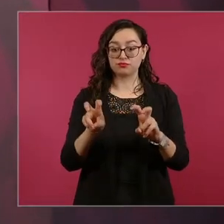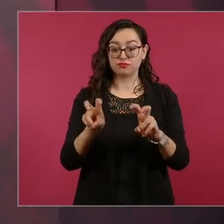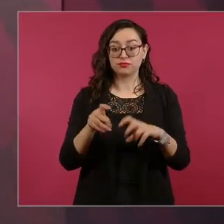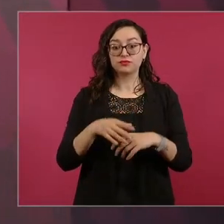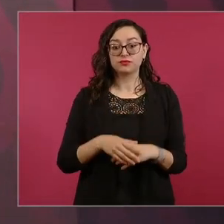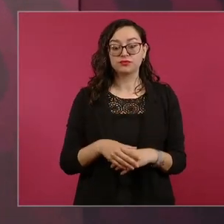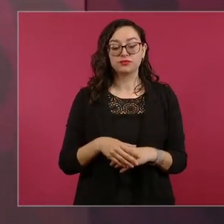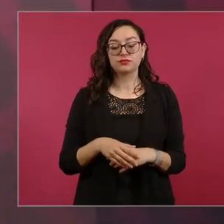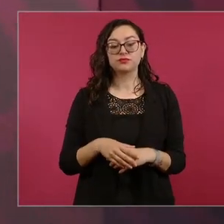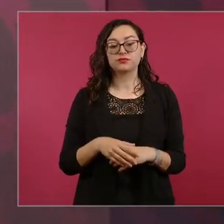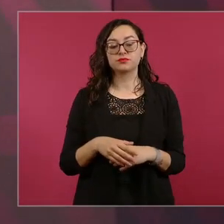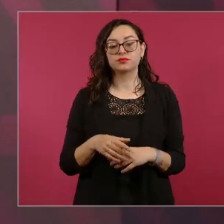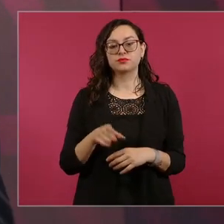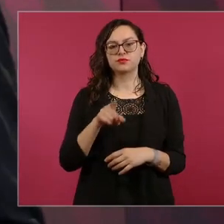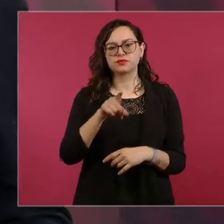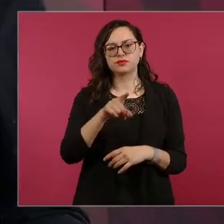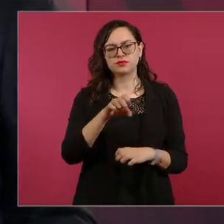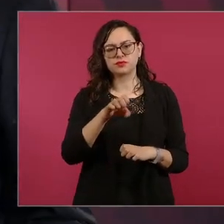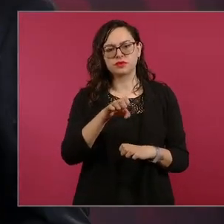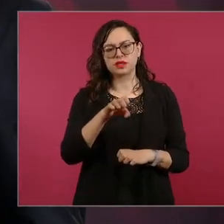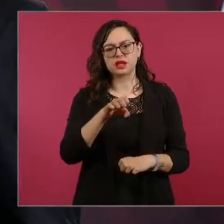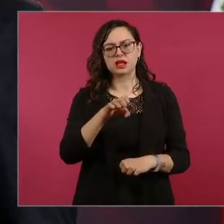la empresa